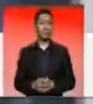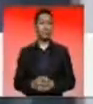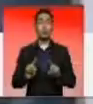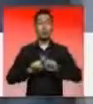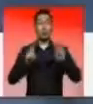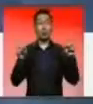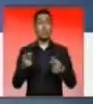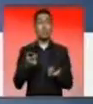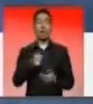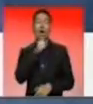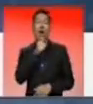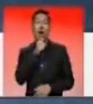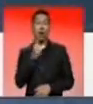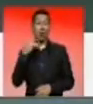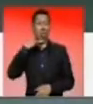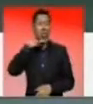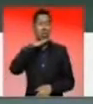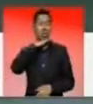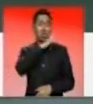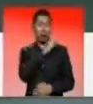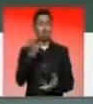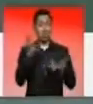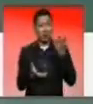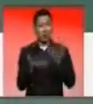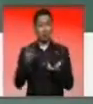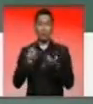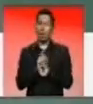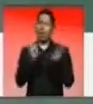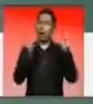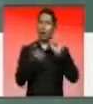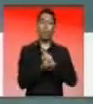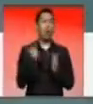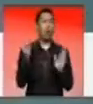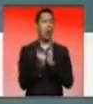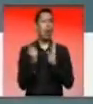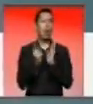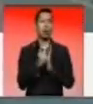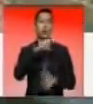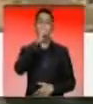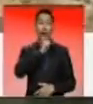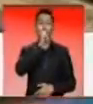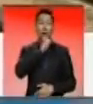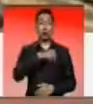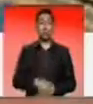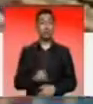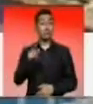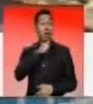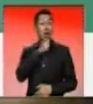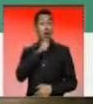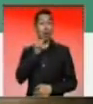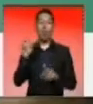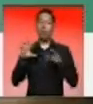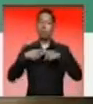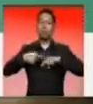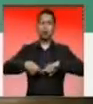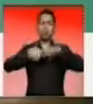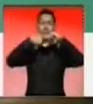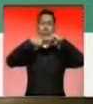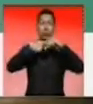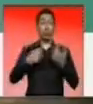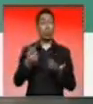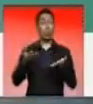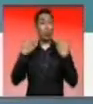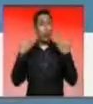de turbiedad por un tiempo prolongado, se cambiaría a alerta naranja, es decir, se restringiría el servicio de agua potable no solo para Guayaquil,